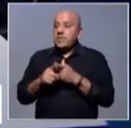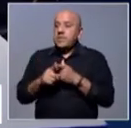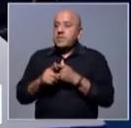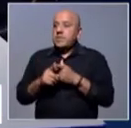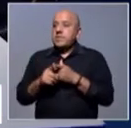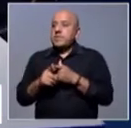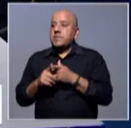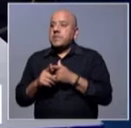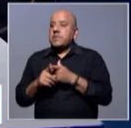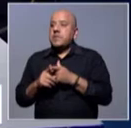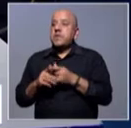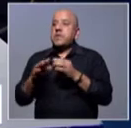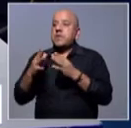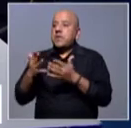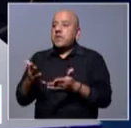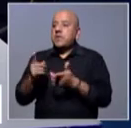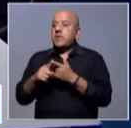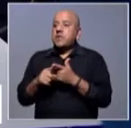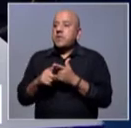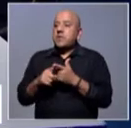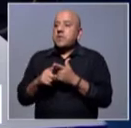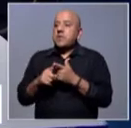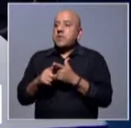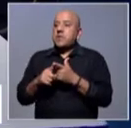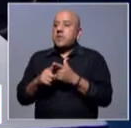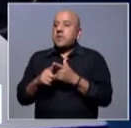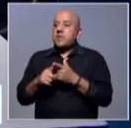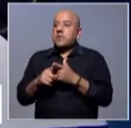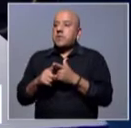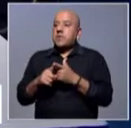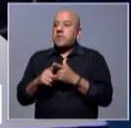alguna manera le dio como una suerte de bueno